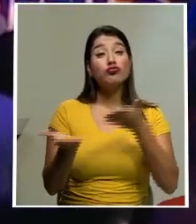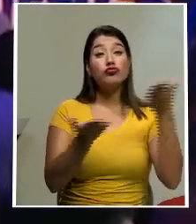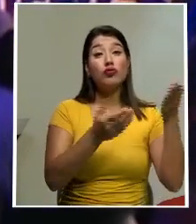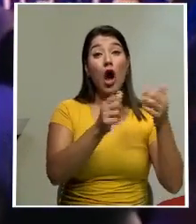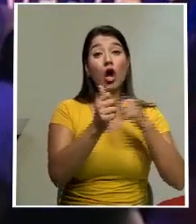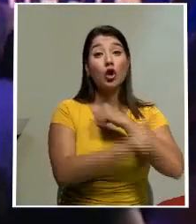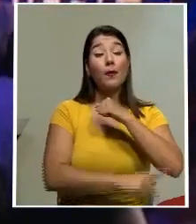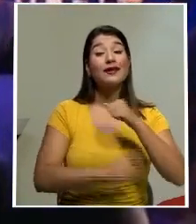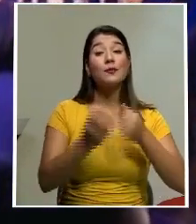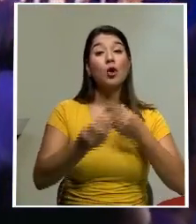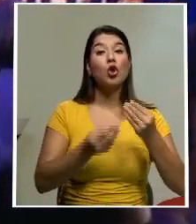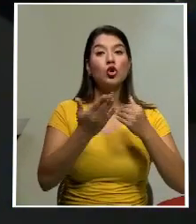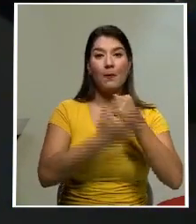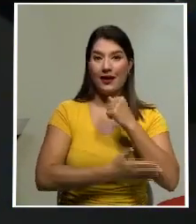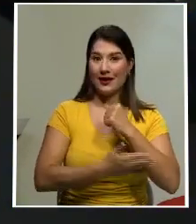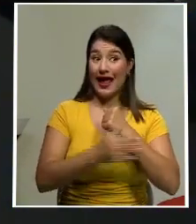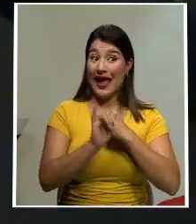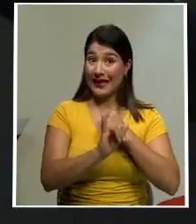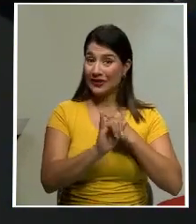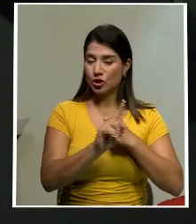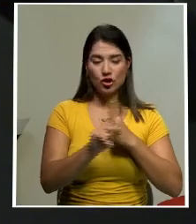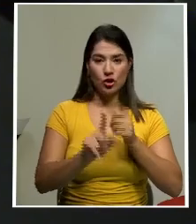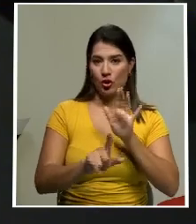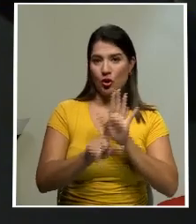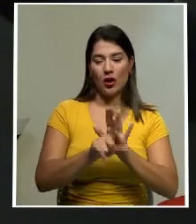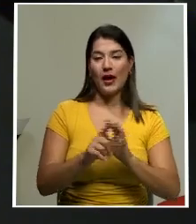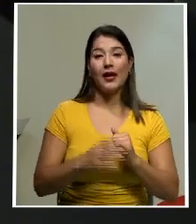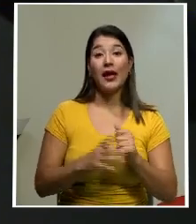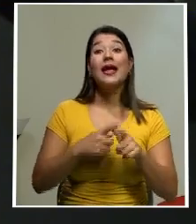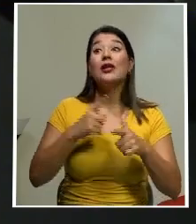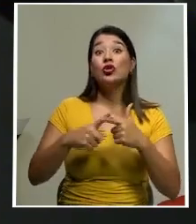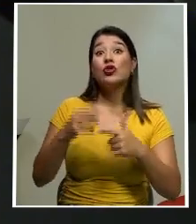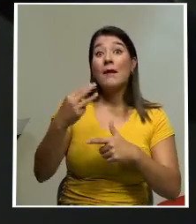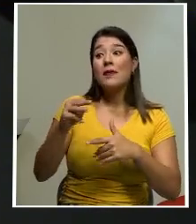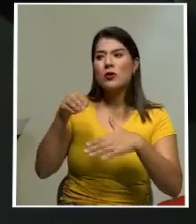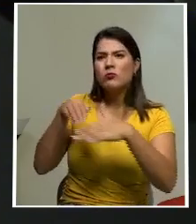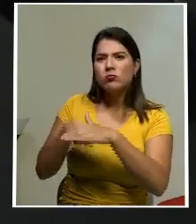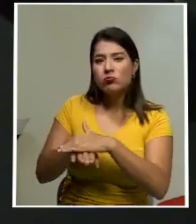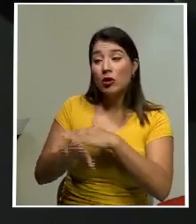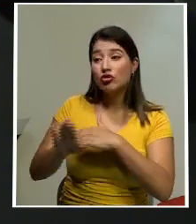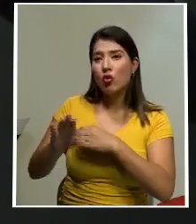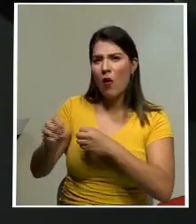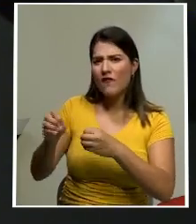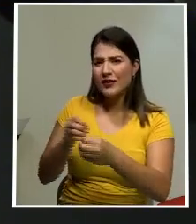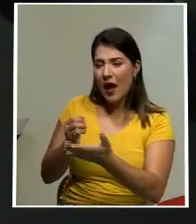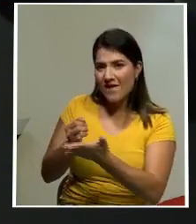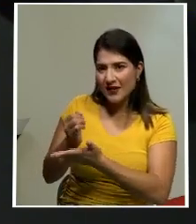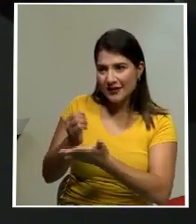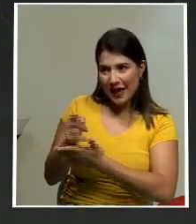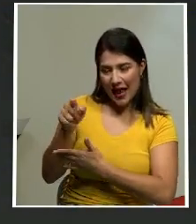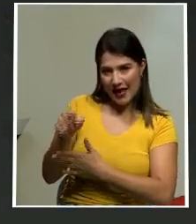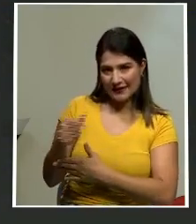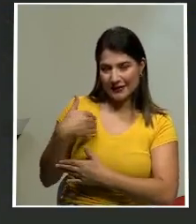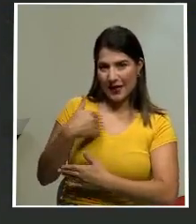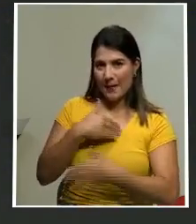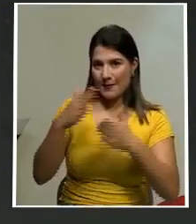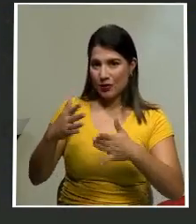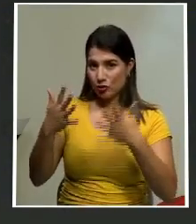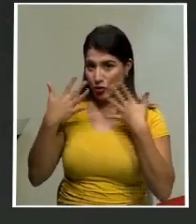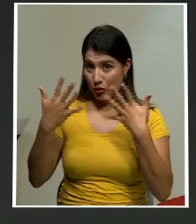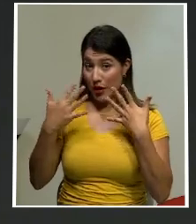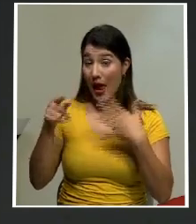justicia brasileña ordenó el miércoles allanar el ministerio e investigar a Salles, una de las figuras más polémicas del gobierno del presidente